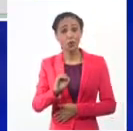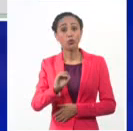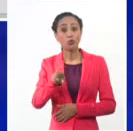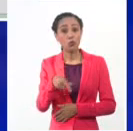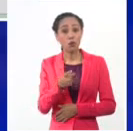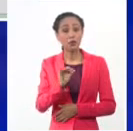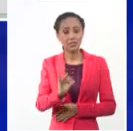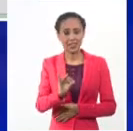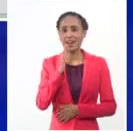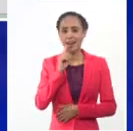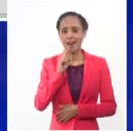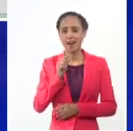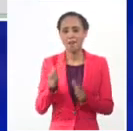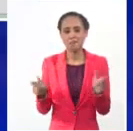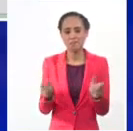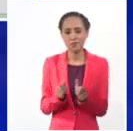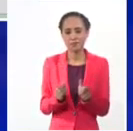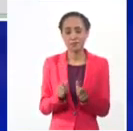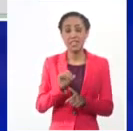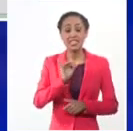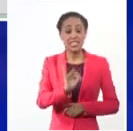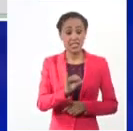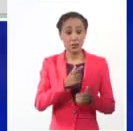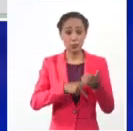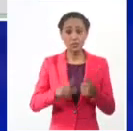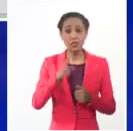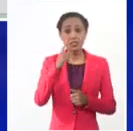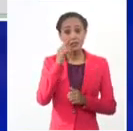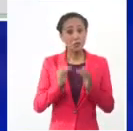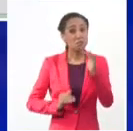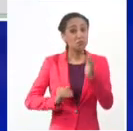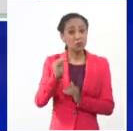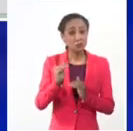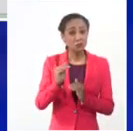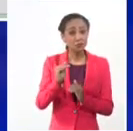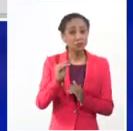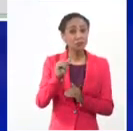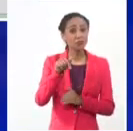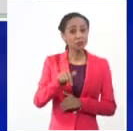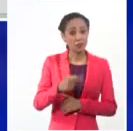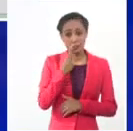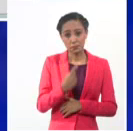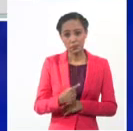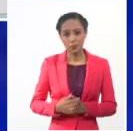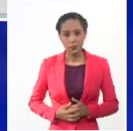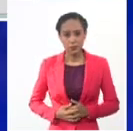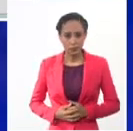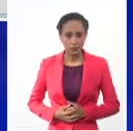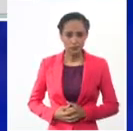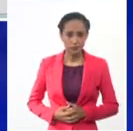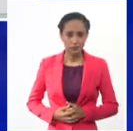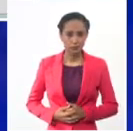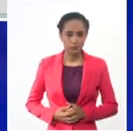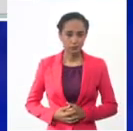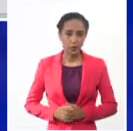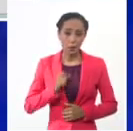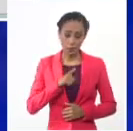territorios reportaron una positividad superior a la media nacional. Camagüey con